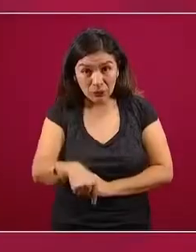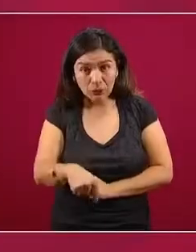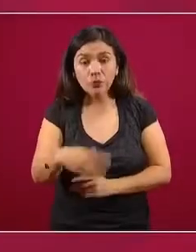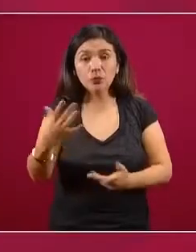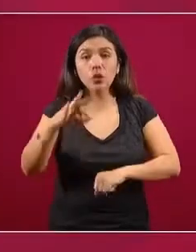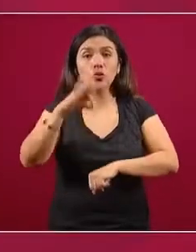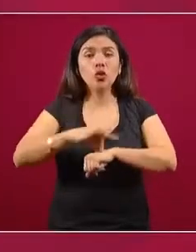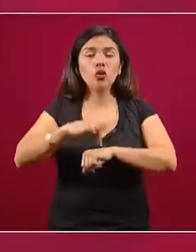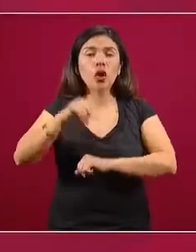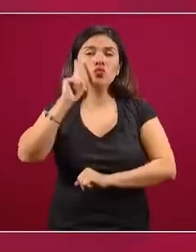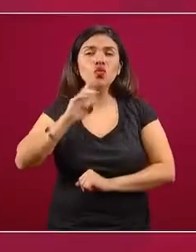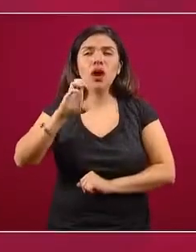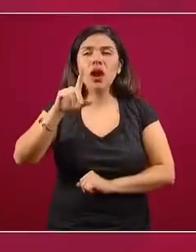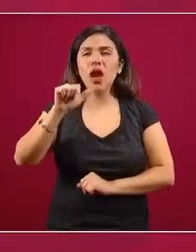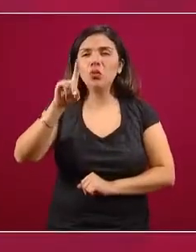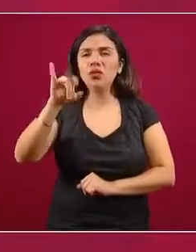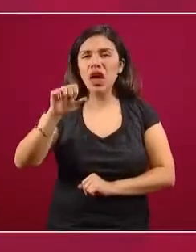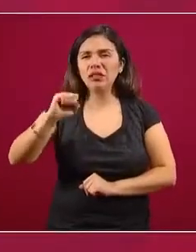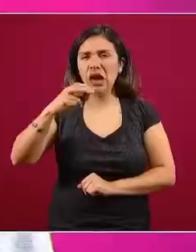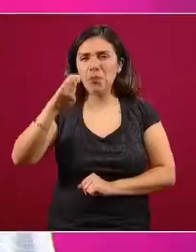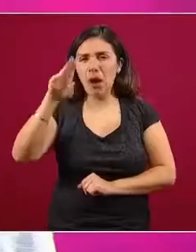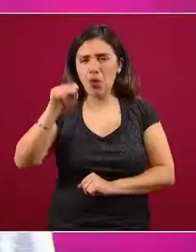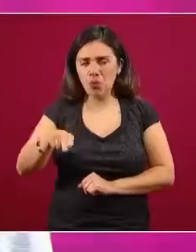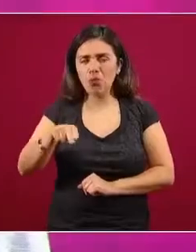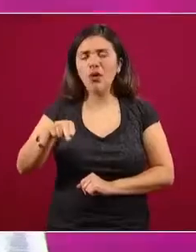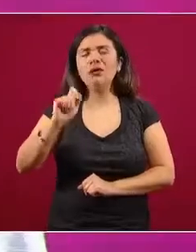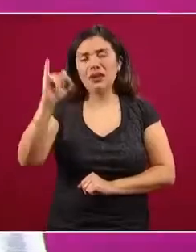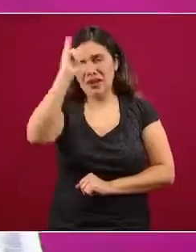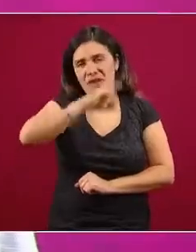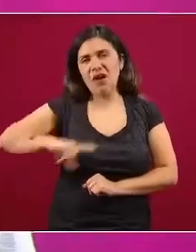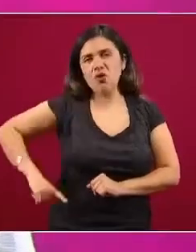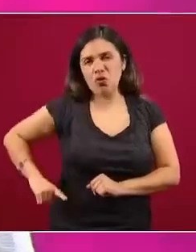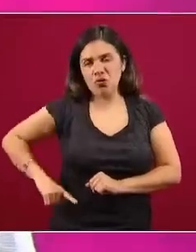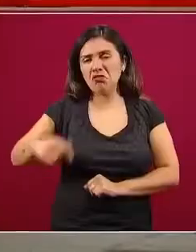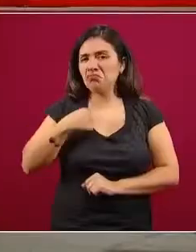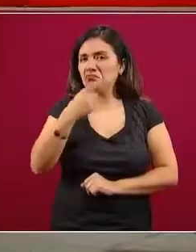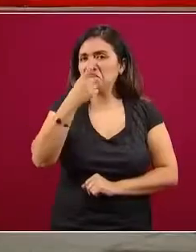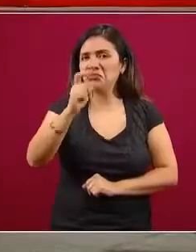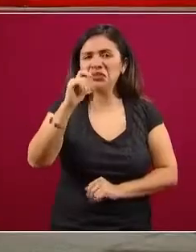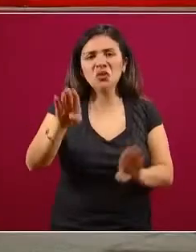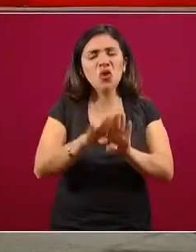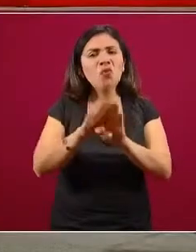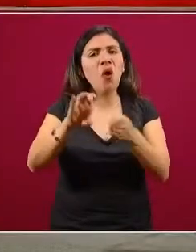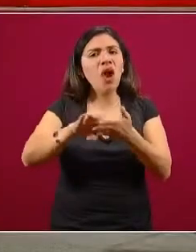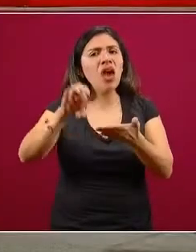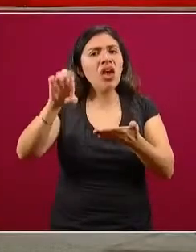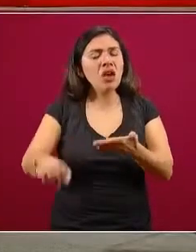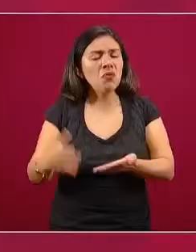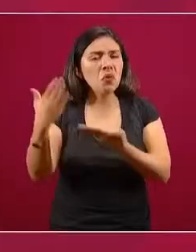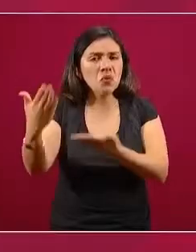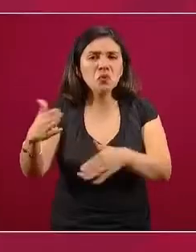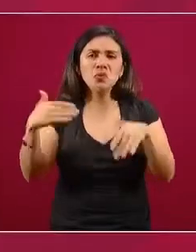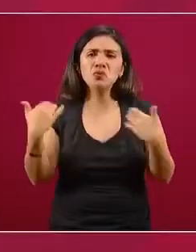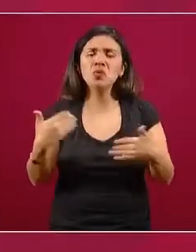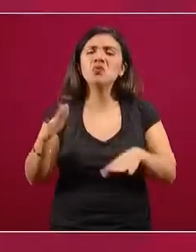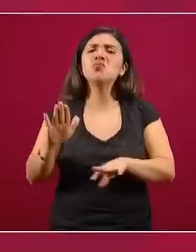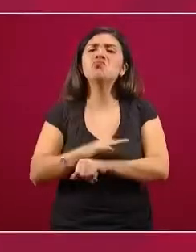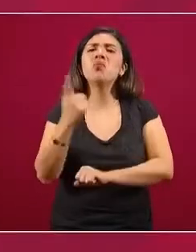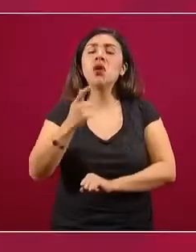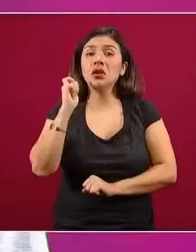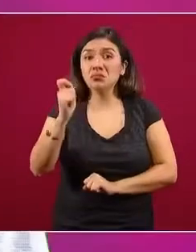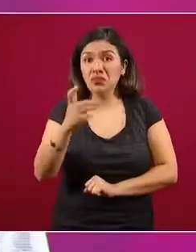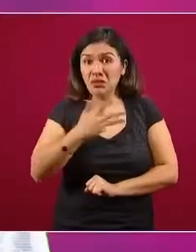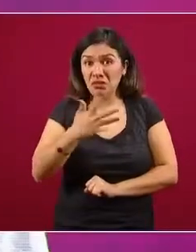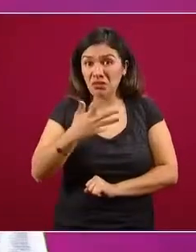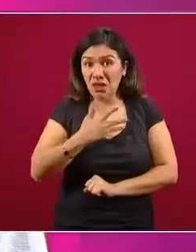la doctora Claudia Sheinbaum, jefa de gobierno, la hemos puesto como ejemplo de virtud también en múltiples ocasiones, porque teniendo una de